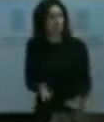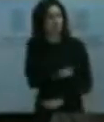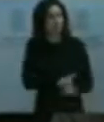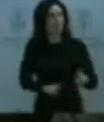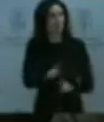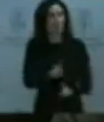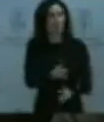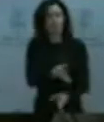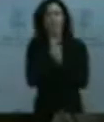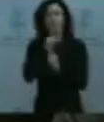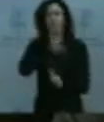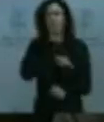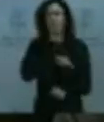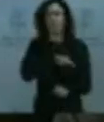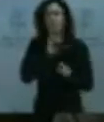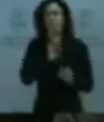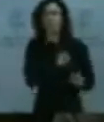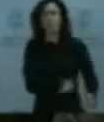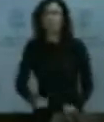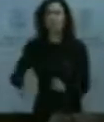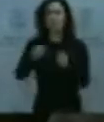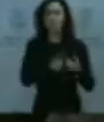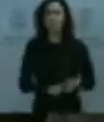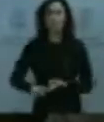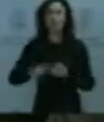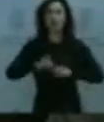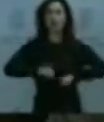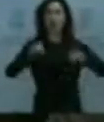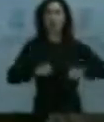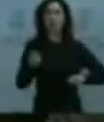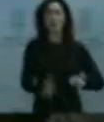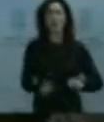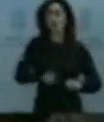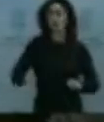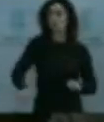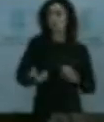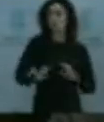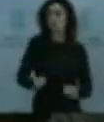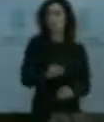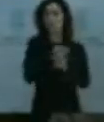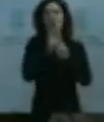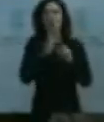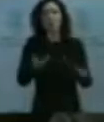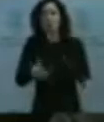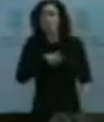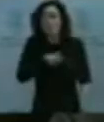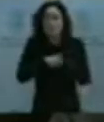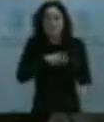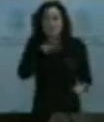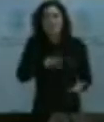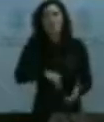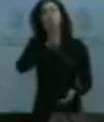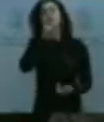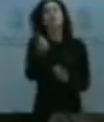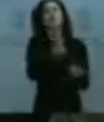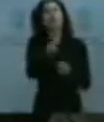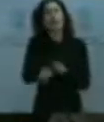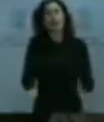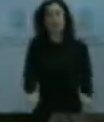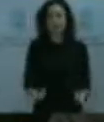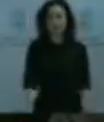nuestros mayores y los profesionales, los insuficientes profesionales que a diario los atienden. Ese mensaje al que hacía